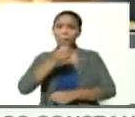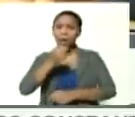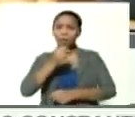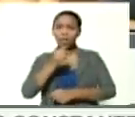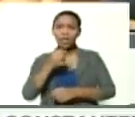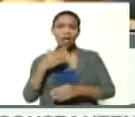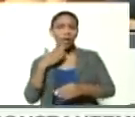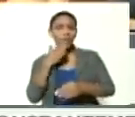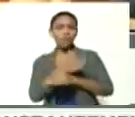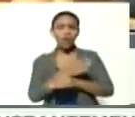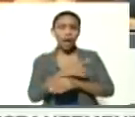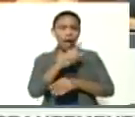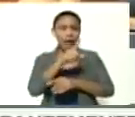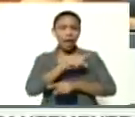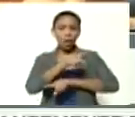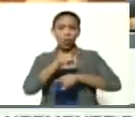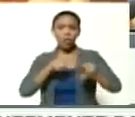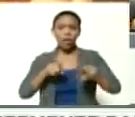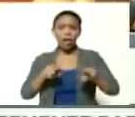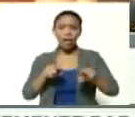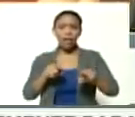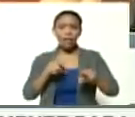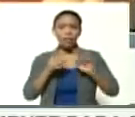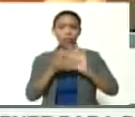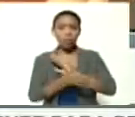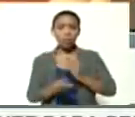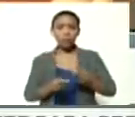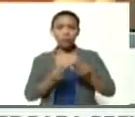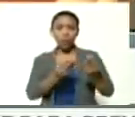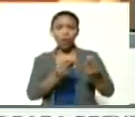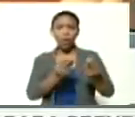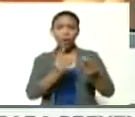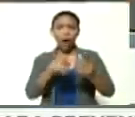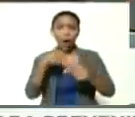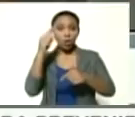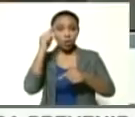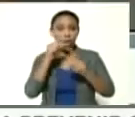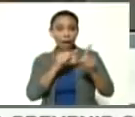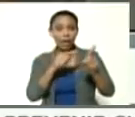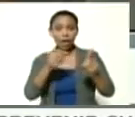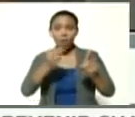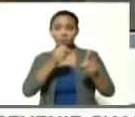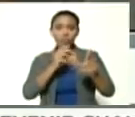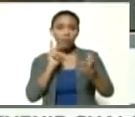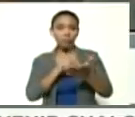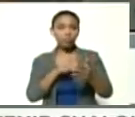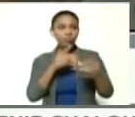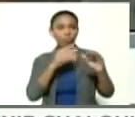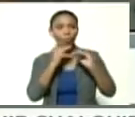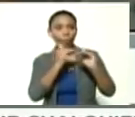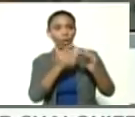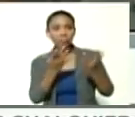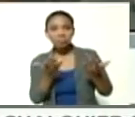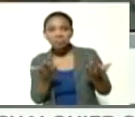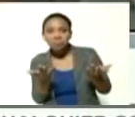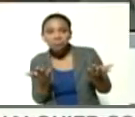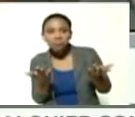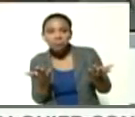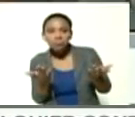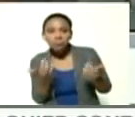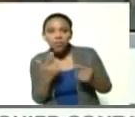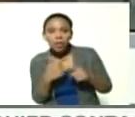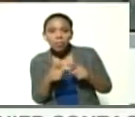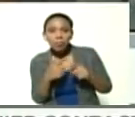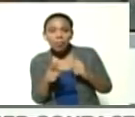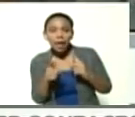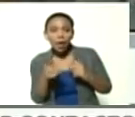a que fueran a las coordenadas. Le entregaron las coordenadas y al otro día estaban los periodistas en el sitio, no había nada. Ah, pero